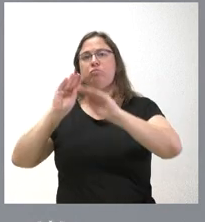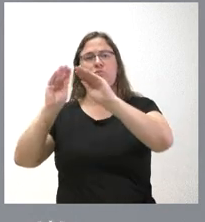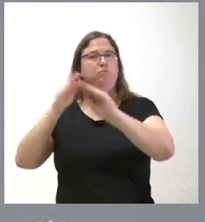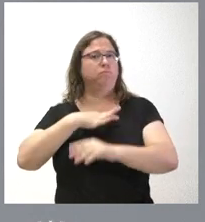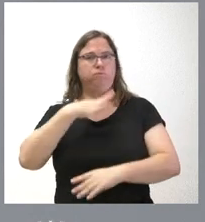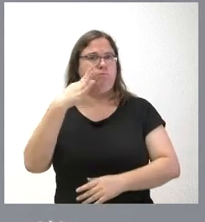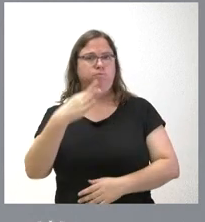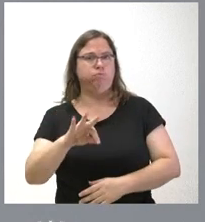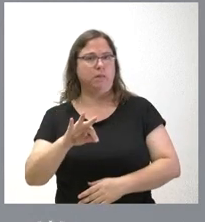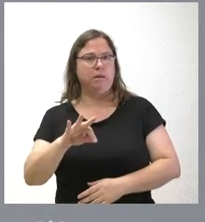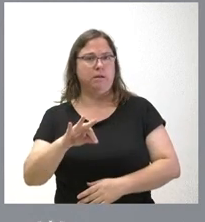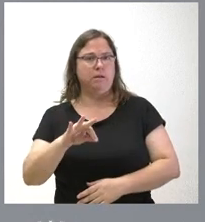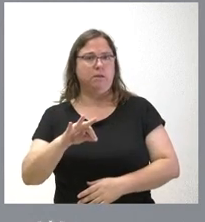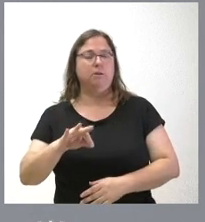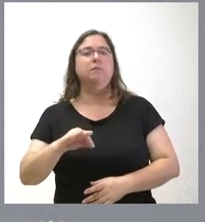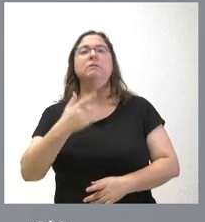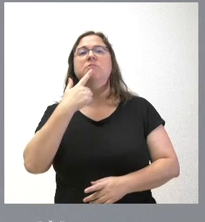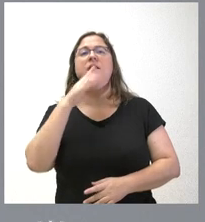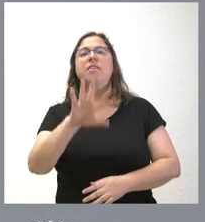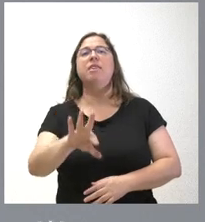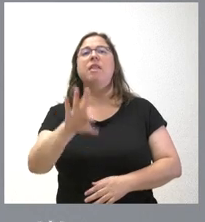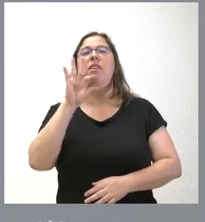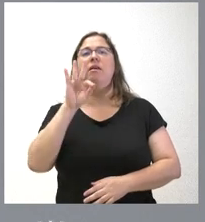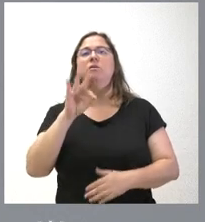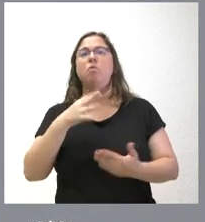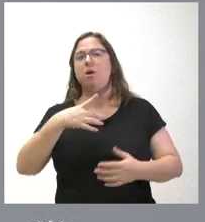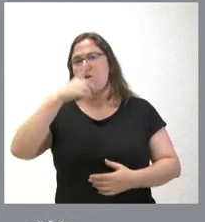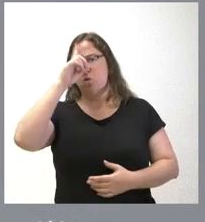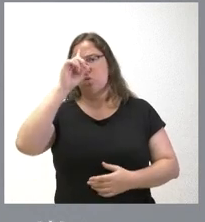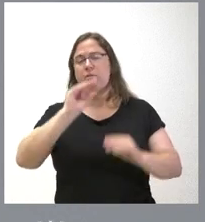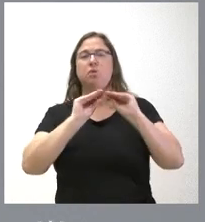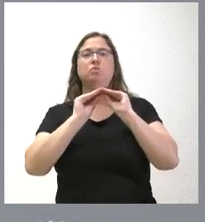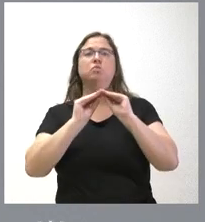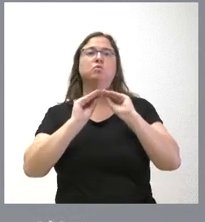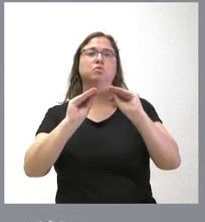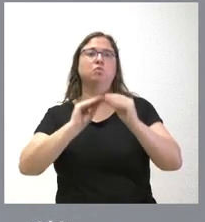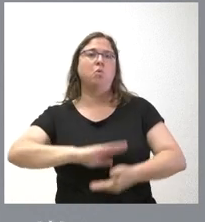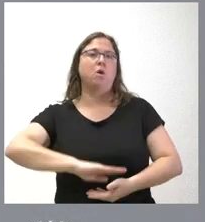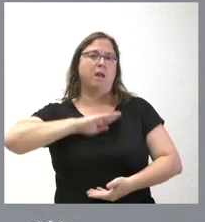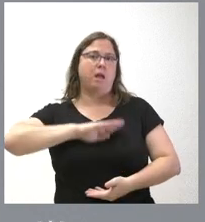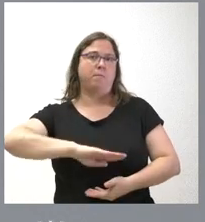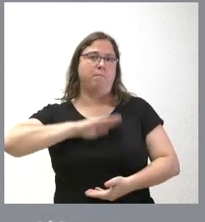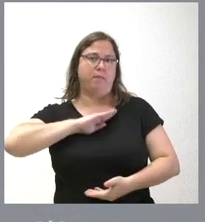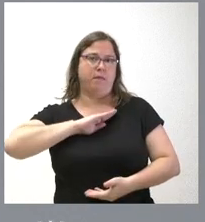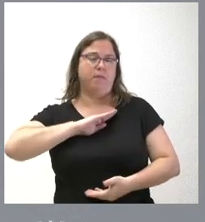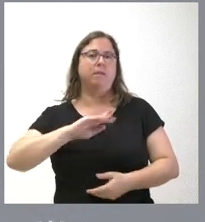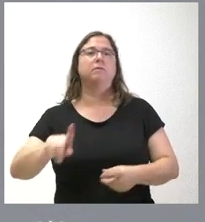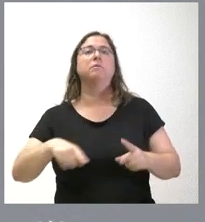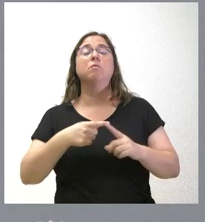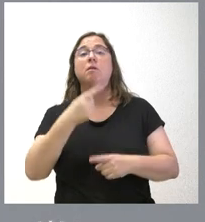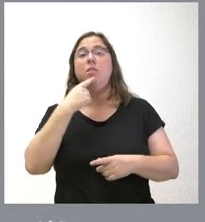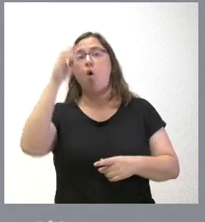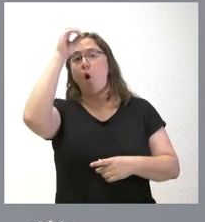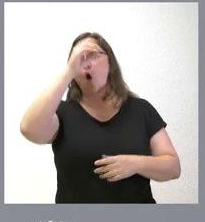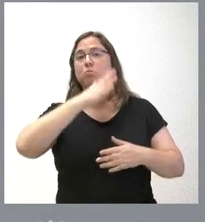no sé exactamente qué decisiones habrá tomado en el ejercicio de sus propias capacidades de autogobierno yo le puedo decir lo que